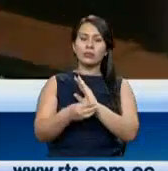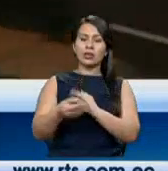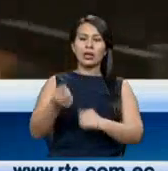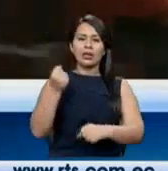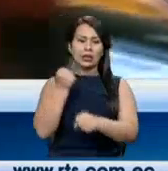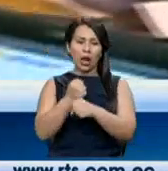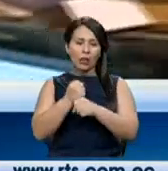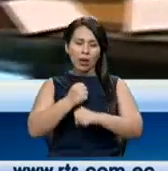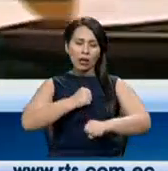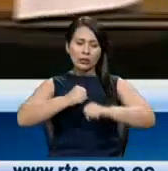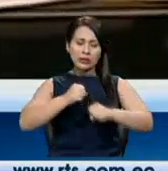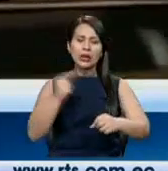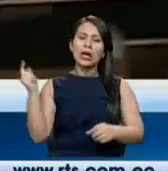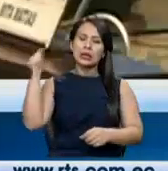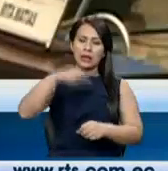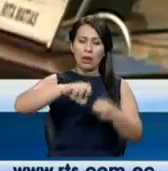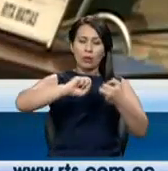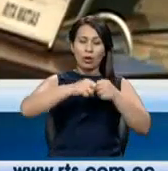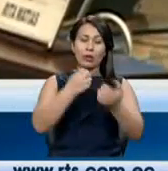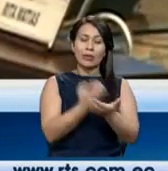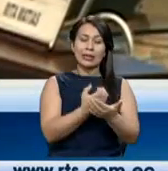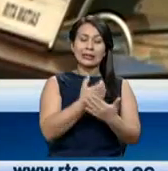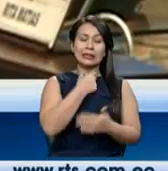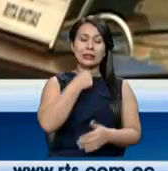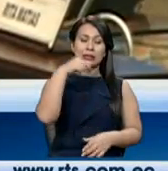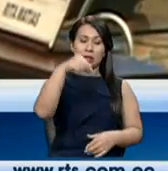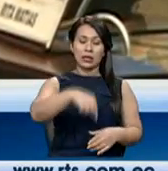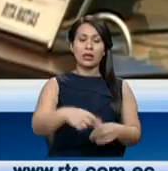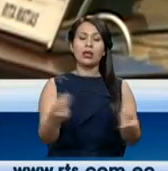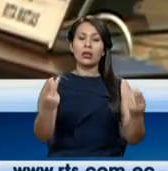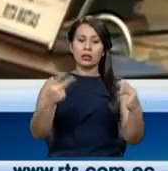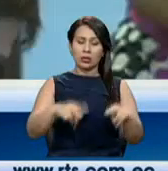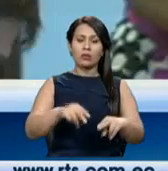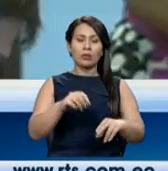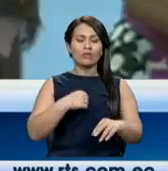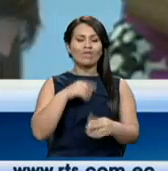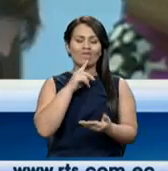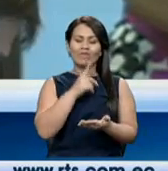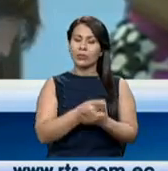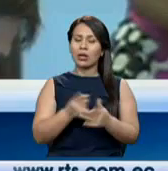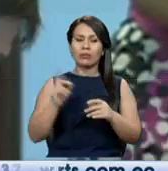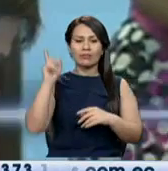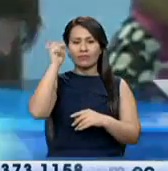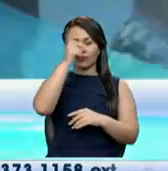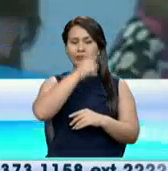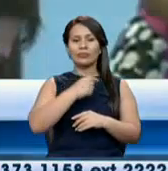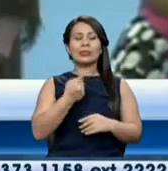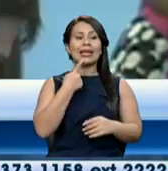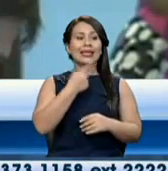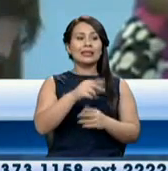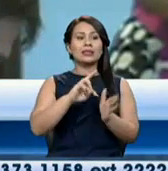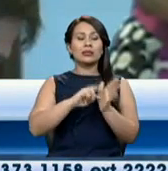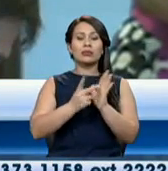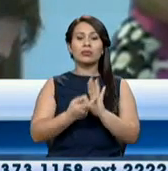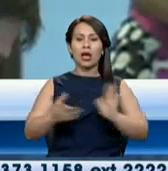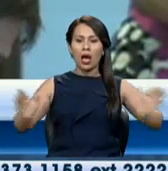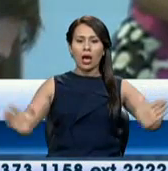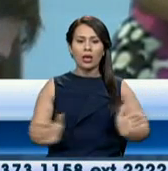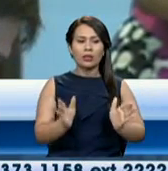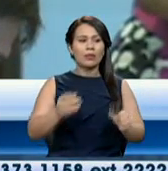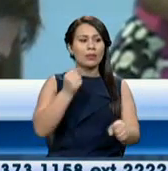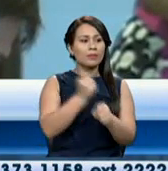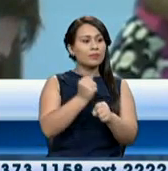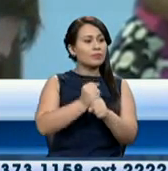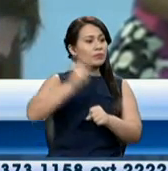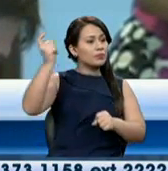y combatir los problemas económicos, aunque en la oposición son escépticos. Generará incentivos, fuentes de trabajo y